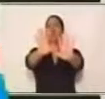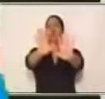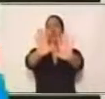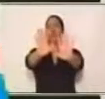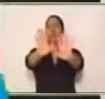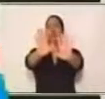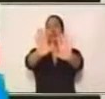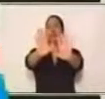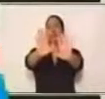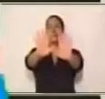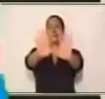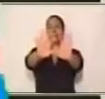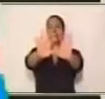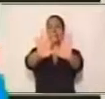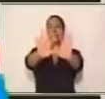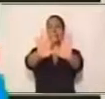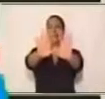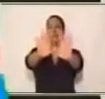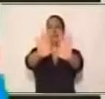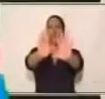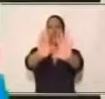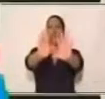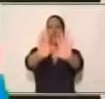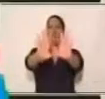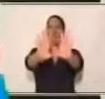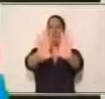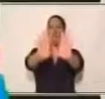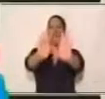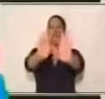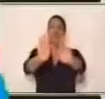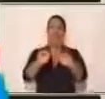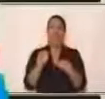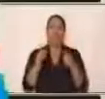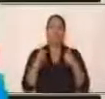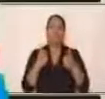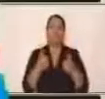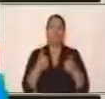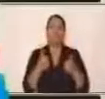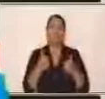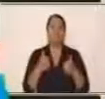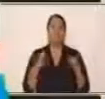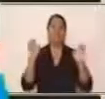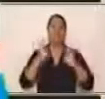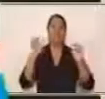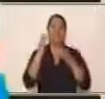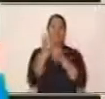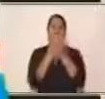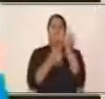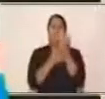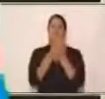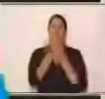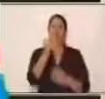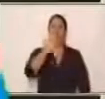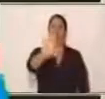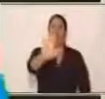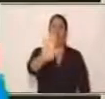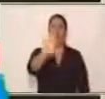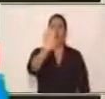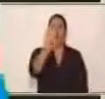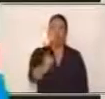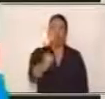3, 4 y 5. Muy bien, acabamos de ejercitar nuestras manos. Observemos nuevamente la